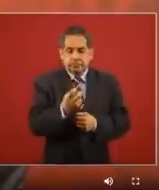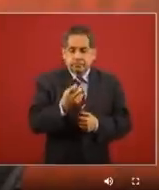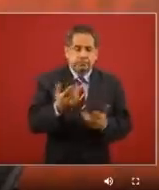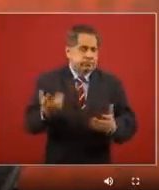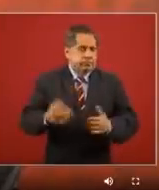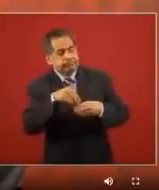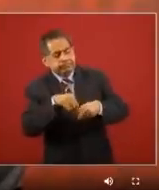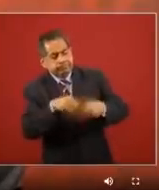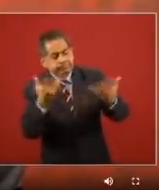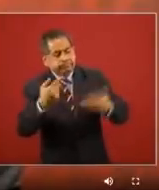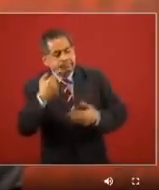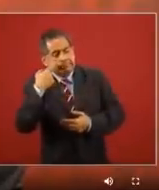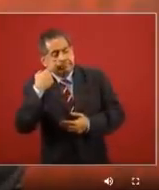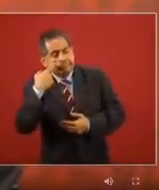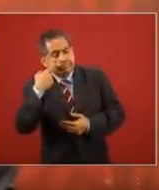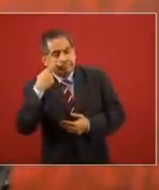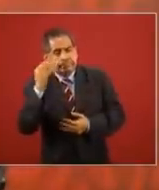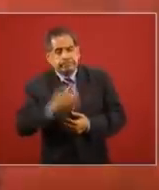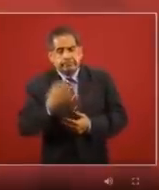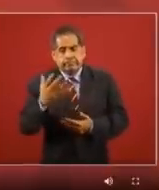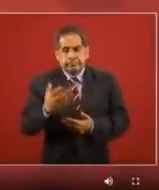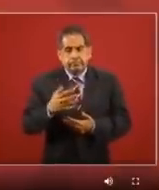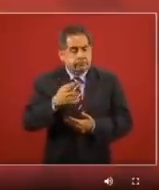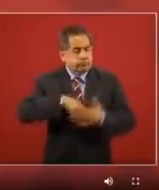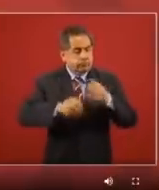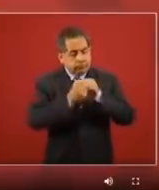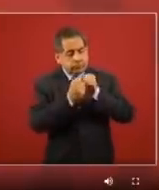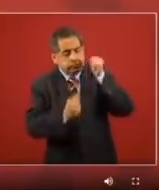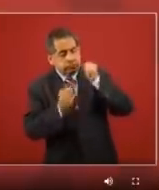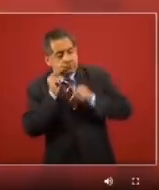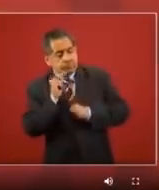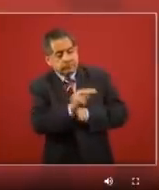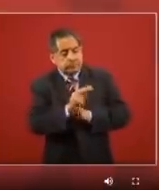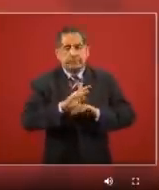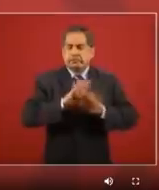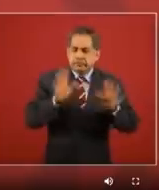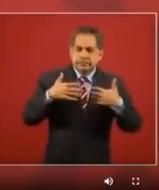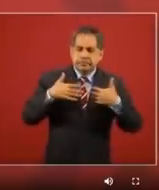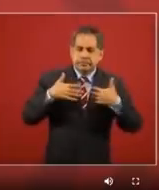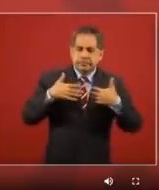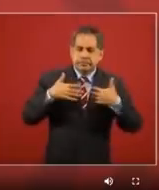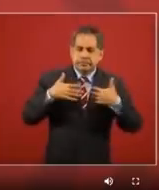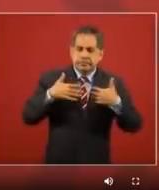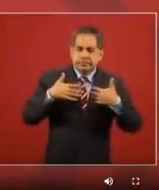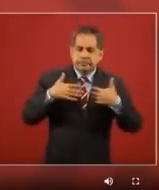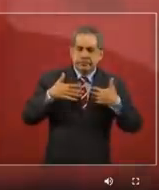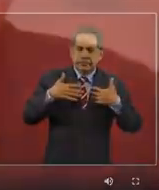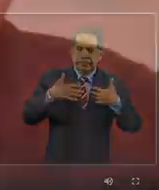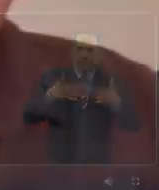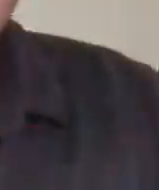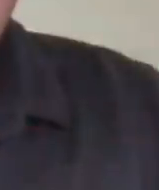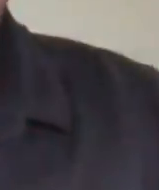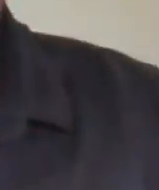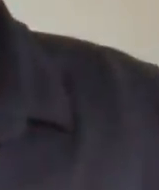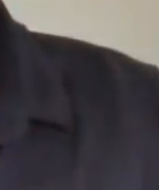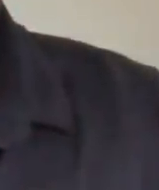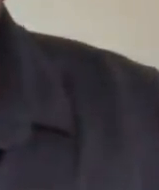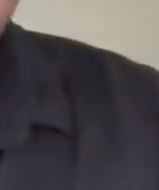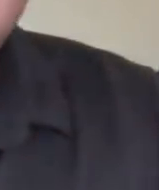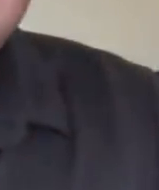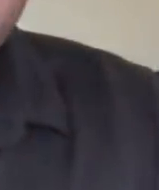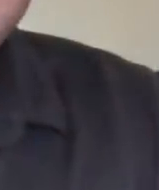diría todo hacer la vida pública cada vez más pública muy claro no